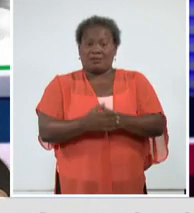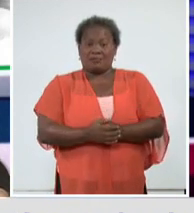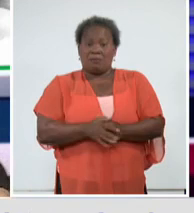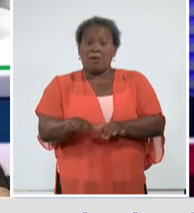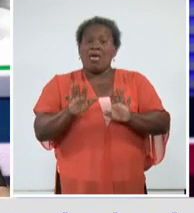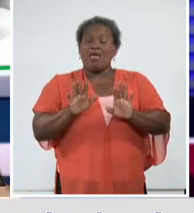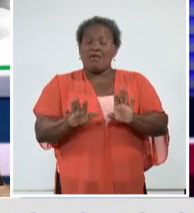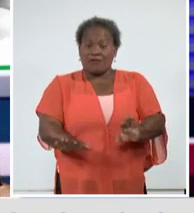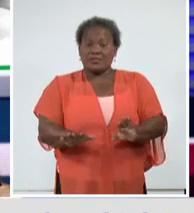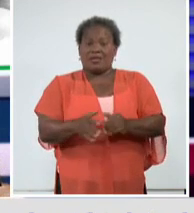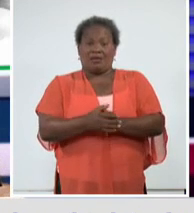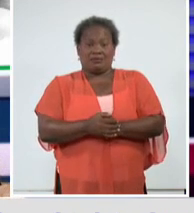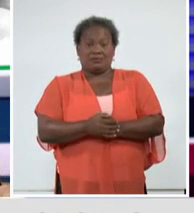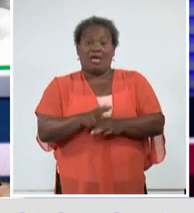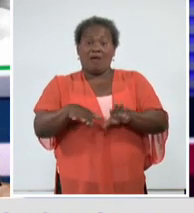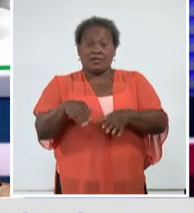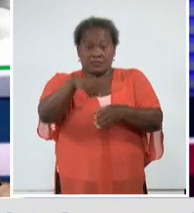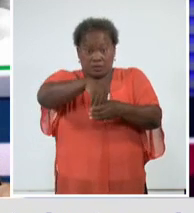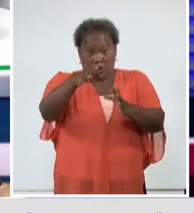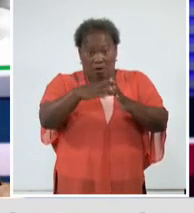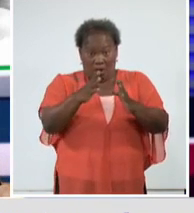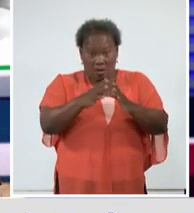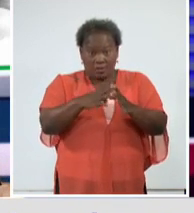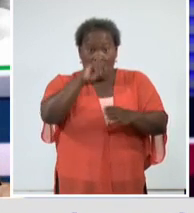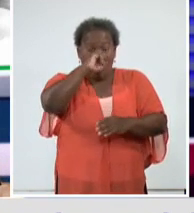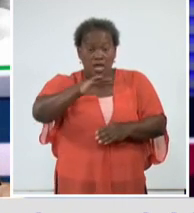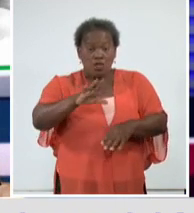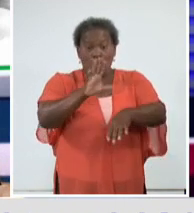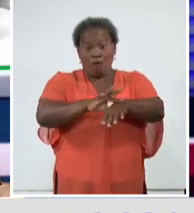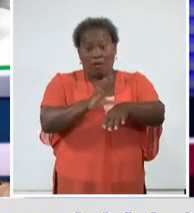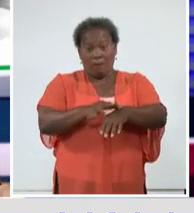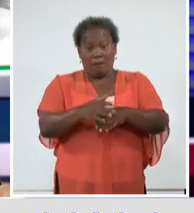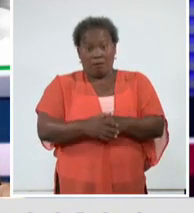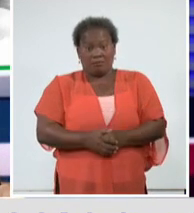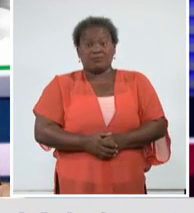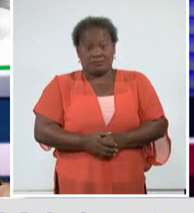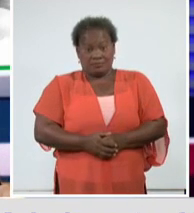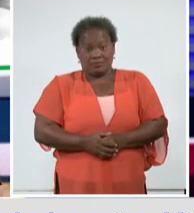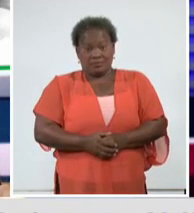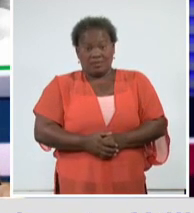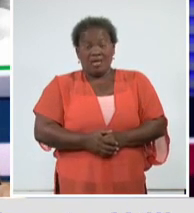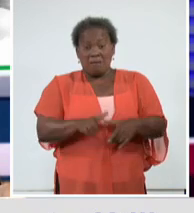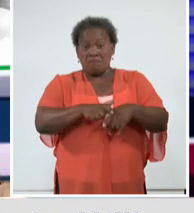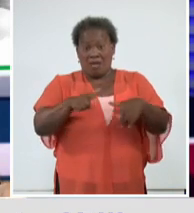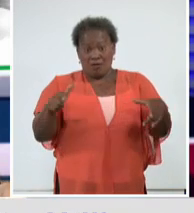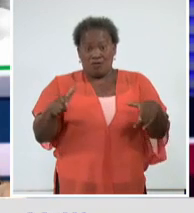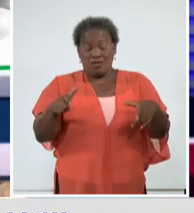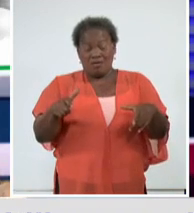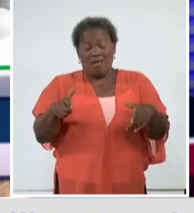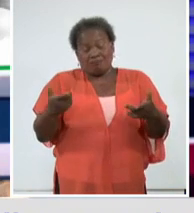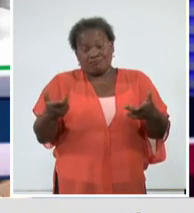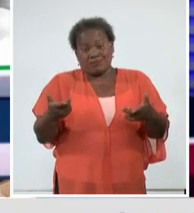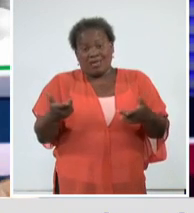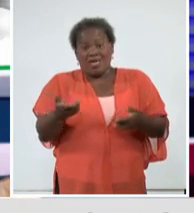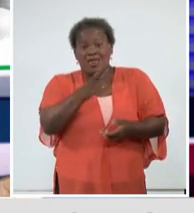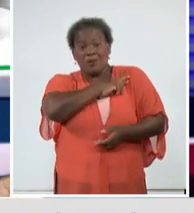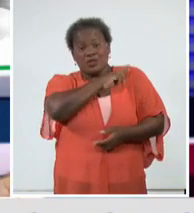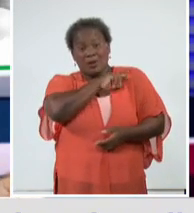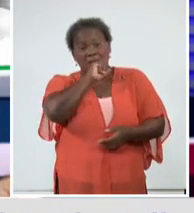en los hogares debido en la mayoría de las ocasiones a negligencia, porque los niños no salen a buscar la